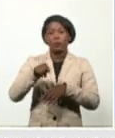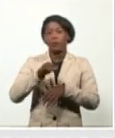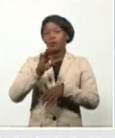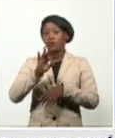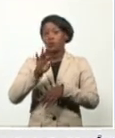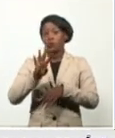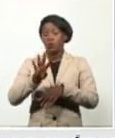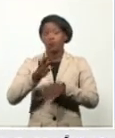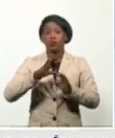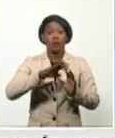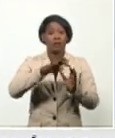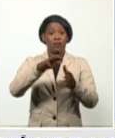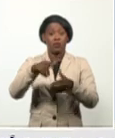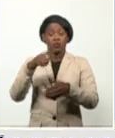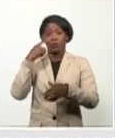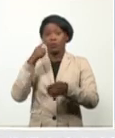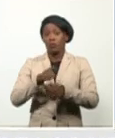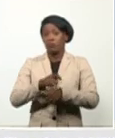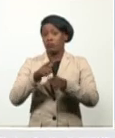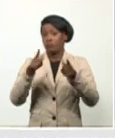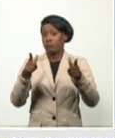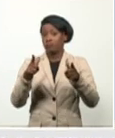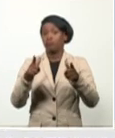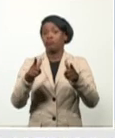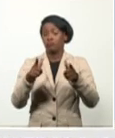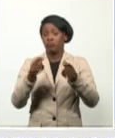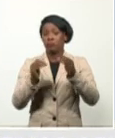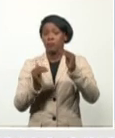mundo es un poco superior.